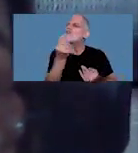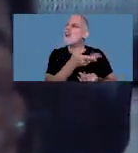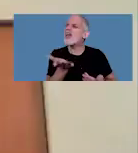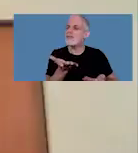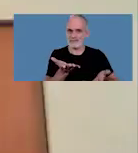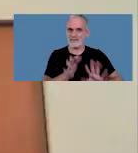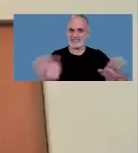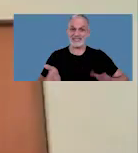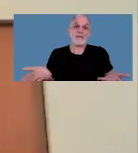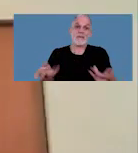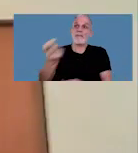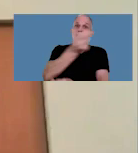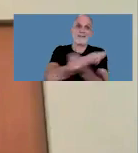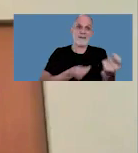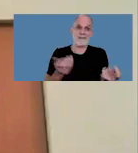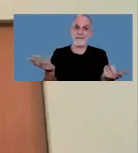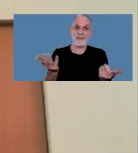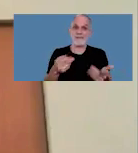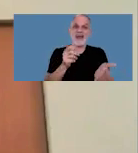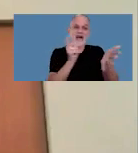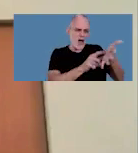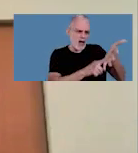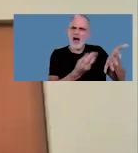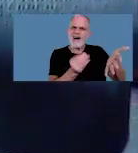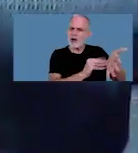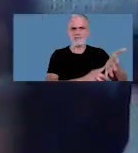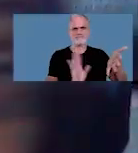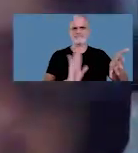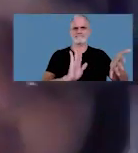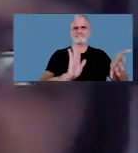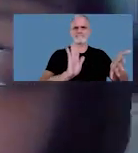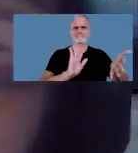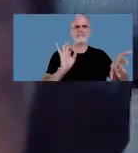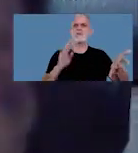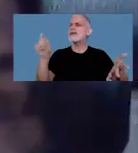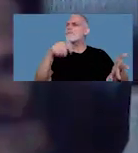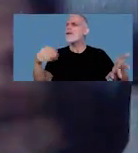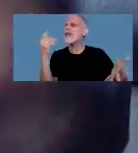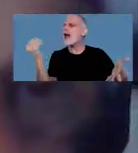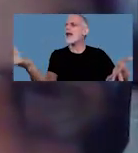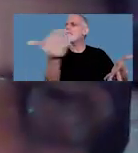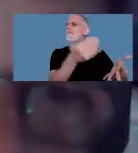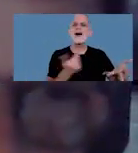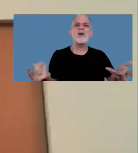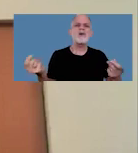Al valor en plaza, o sea, acá no tomás la evaluación fiscal del inmueble. No. Se dice valor en plaza.